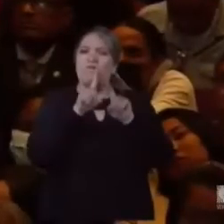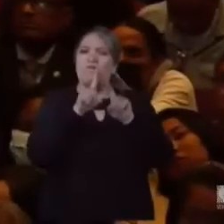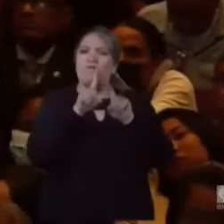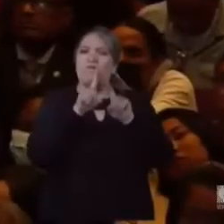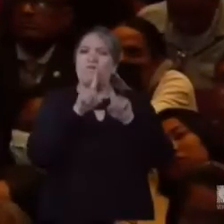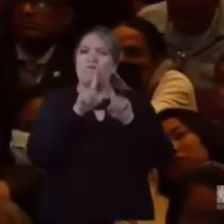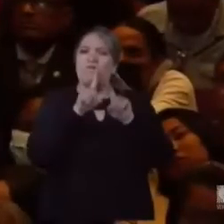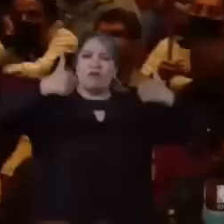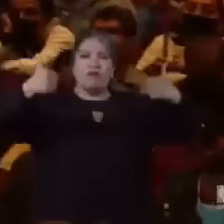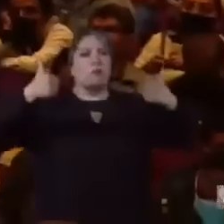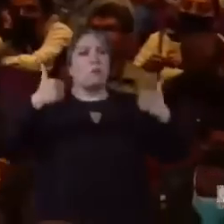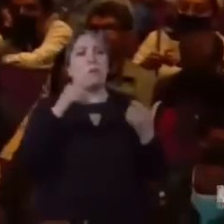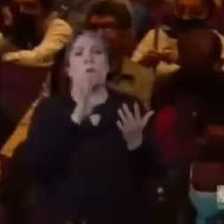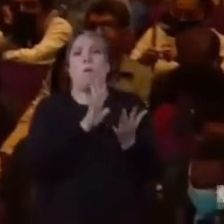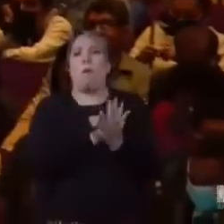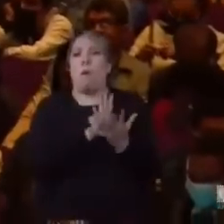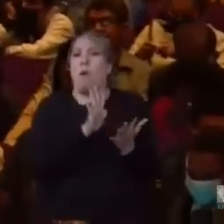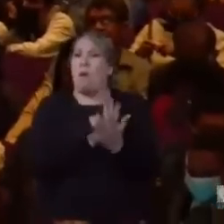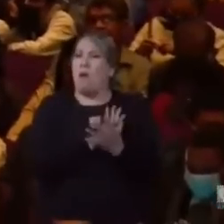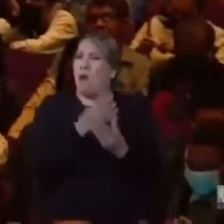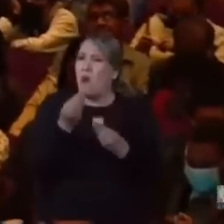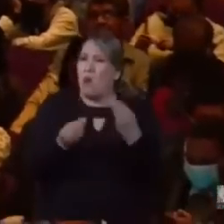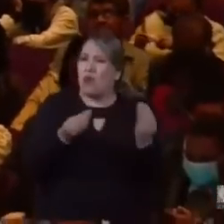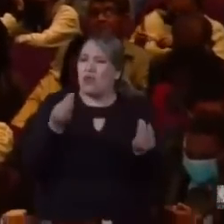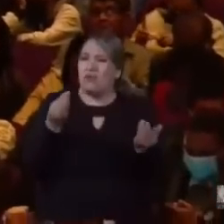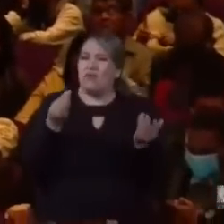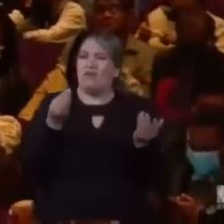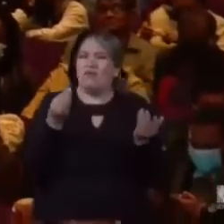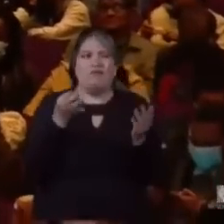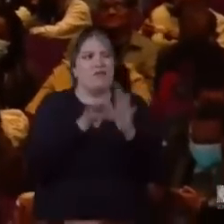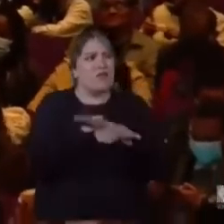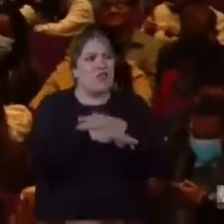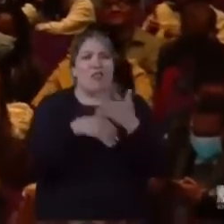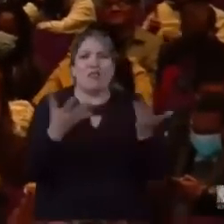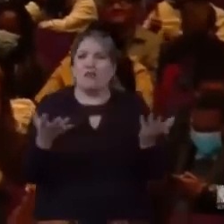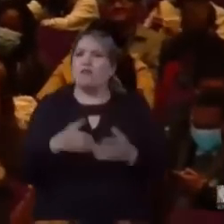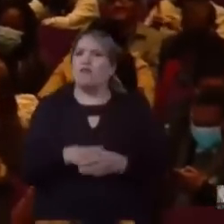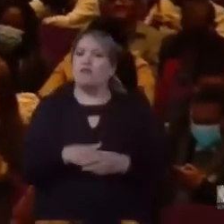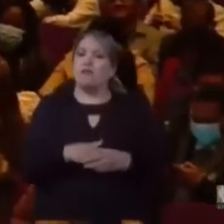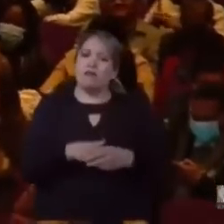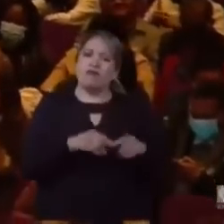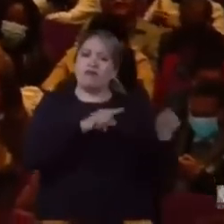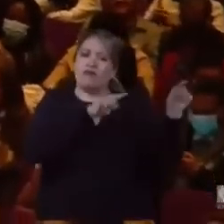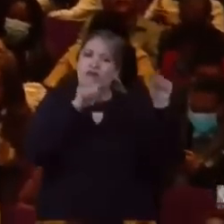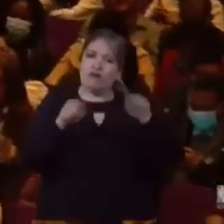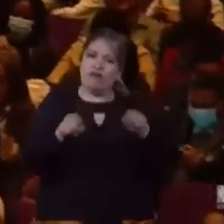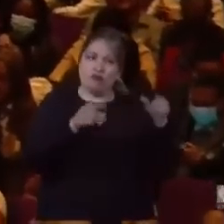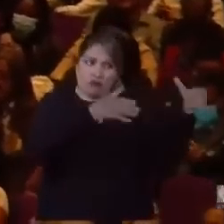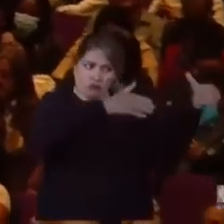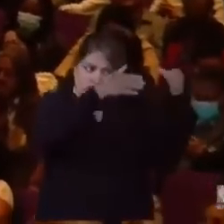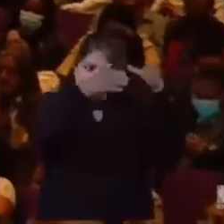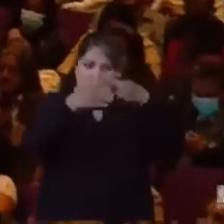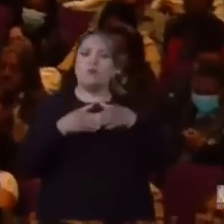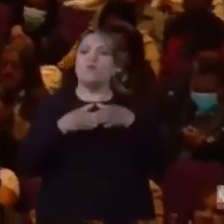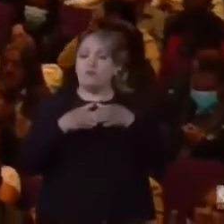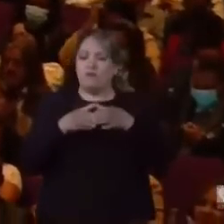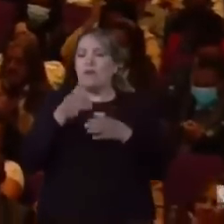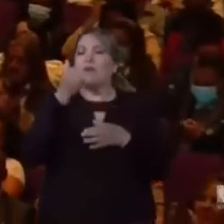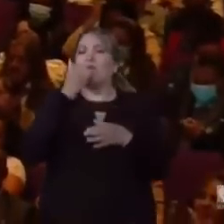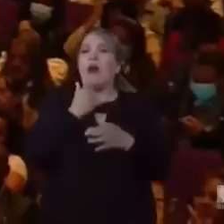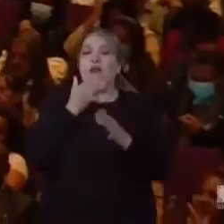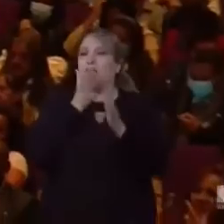mayores no actuaron a tiempo? ¿Por qué no han hablado ante las víctimas y ante la nación como cuerpo para reconocerlo?